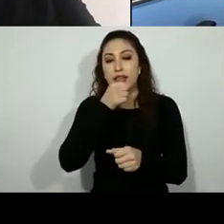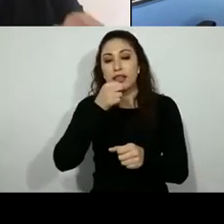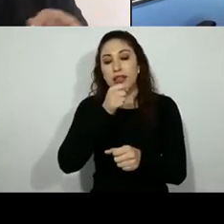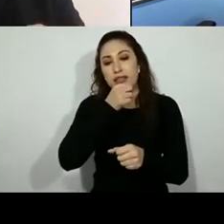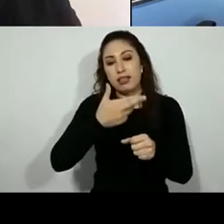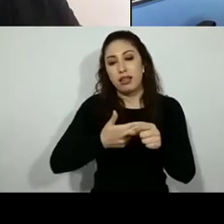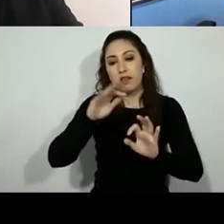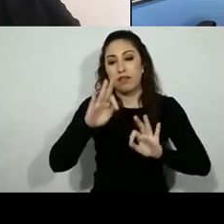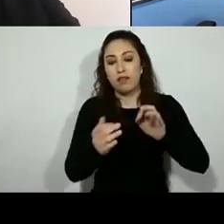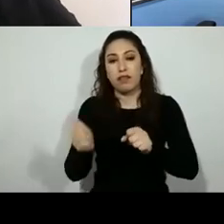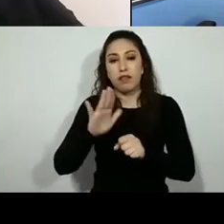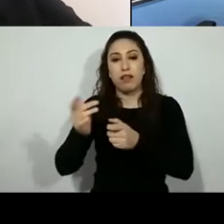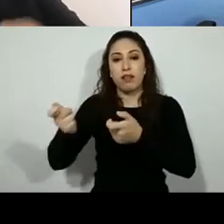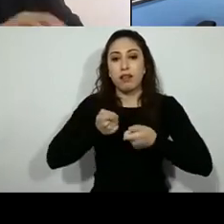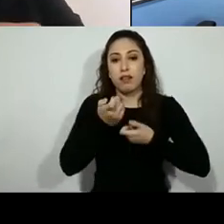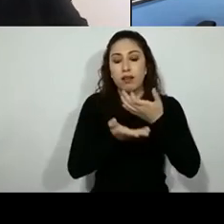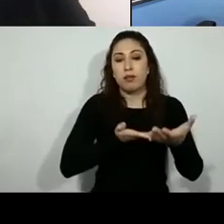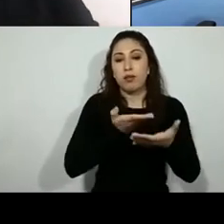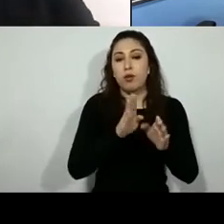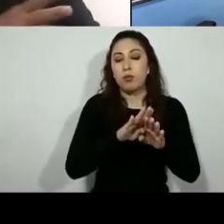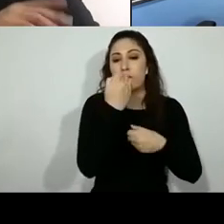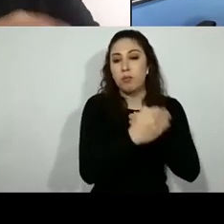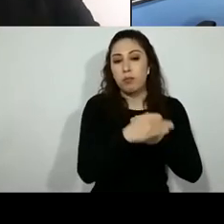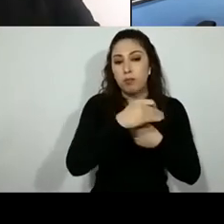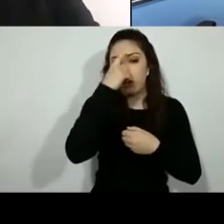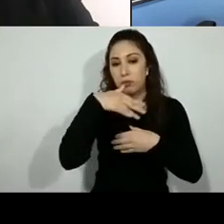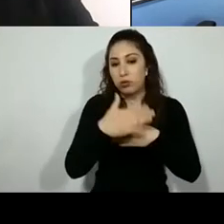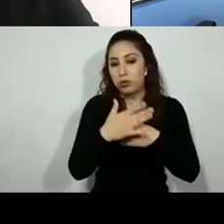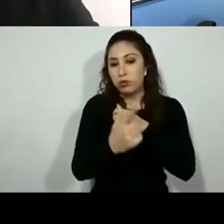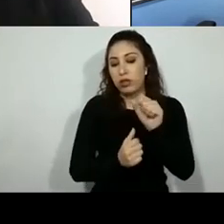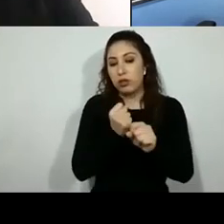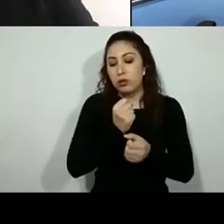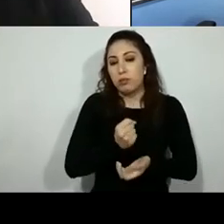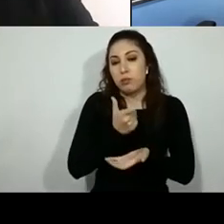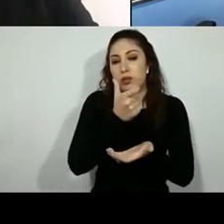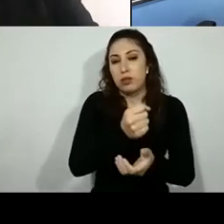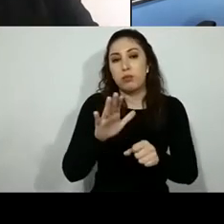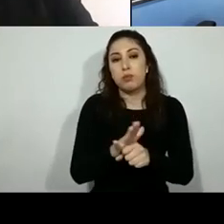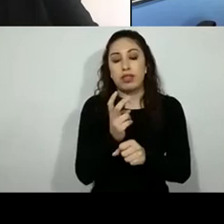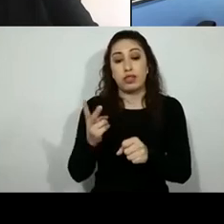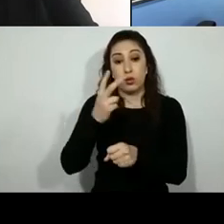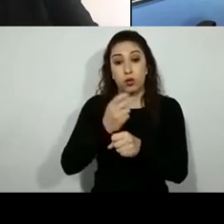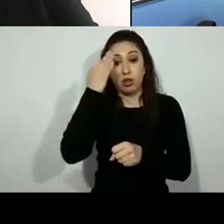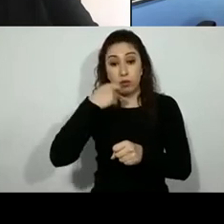el techo presupuestal para el próximo año. Por eso, en la segunda parte de mi intervención, estaré